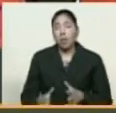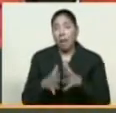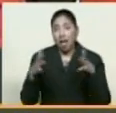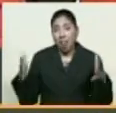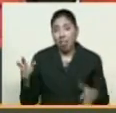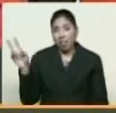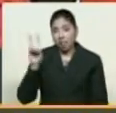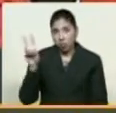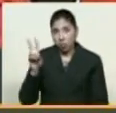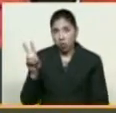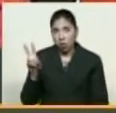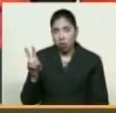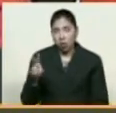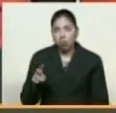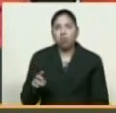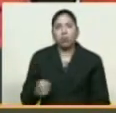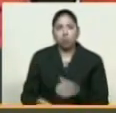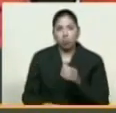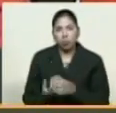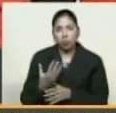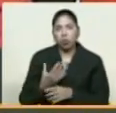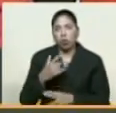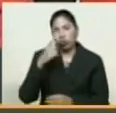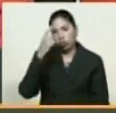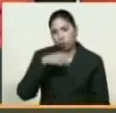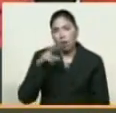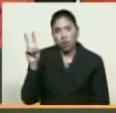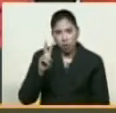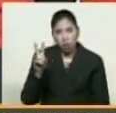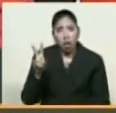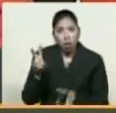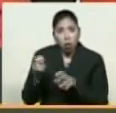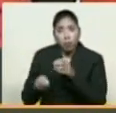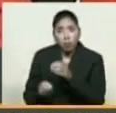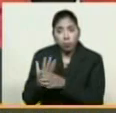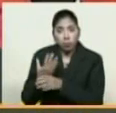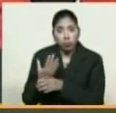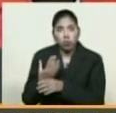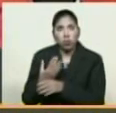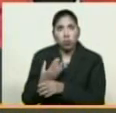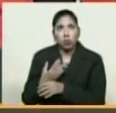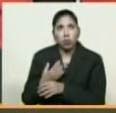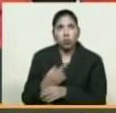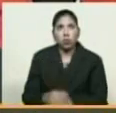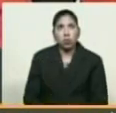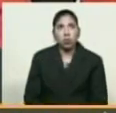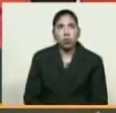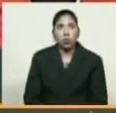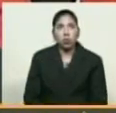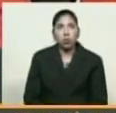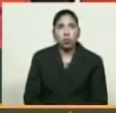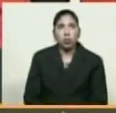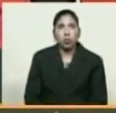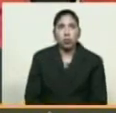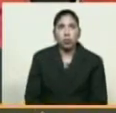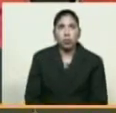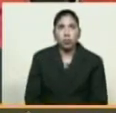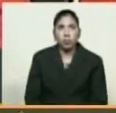y que surja Somos Venezuela como un elemento de alternativa electoral